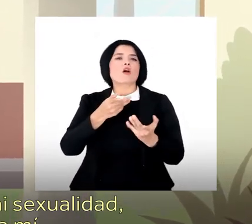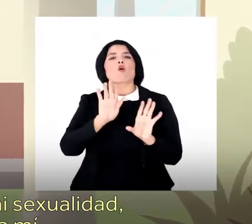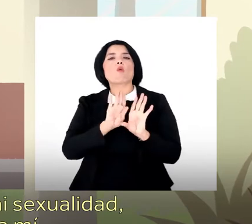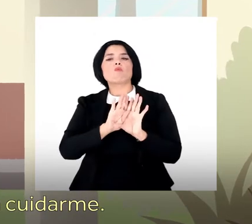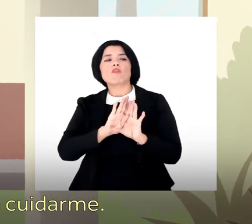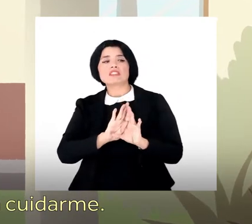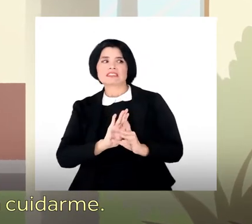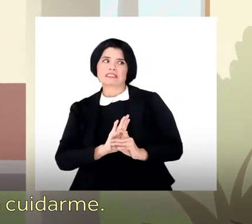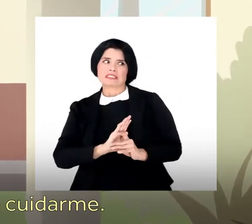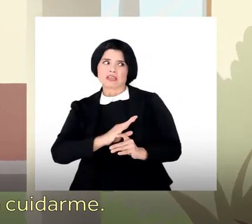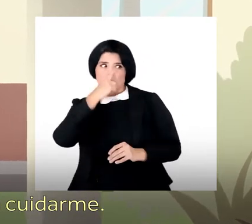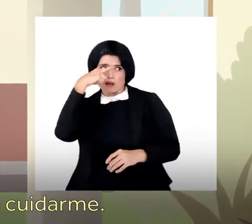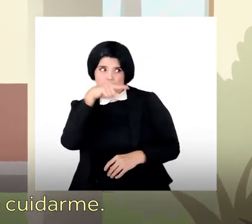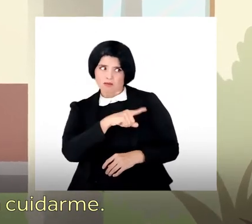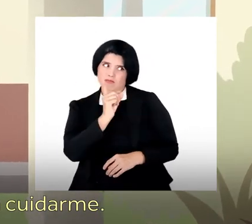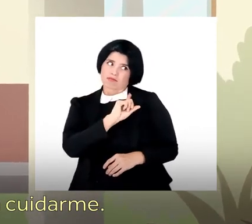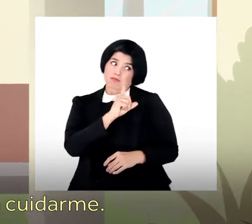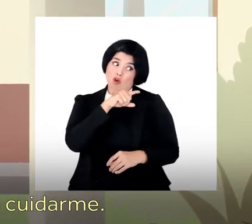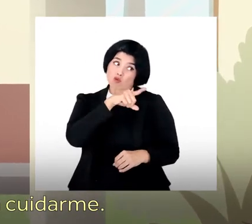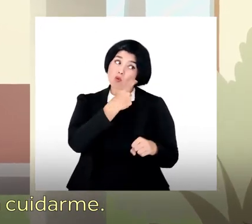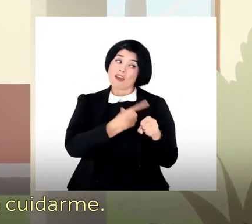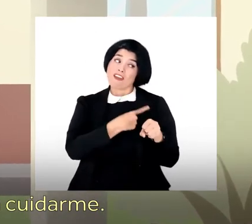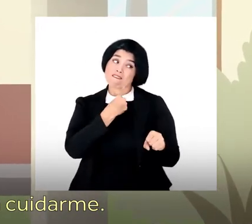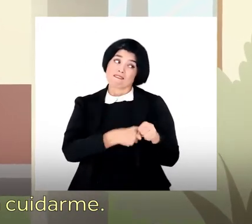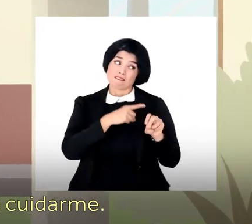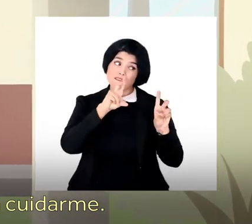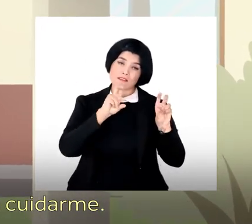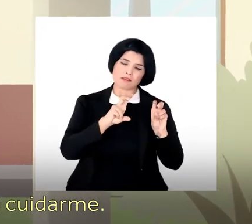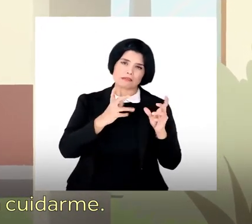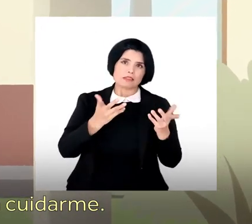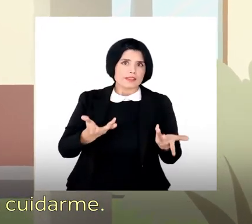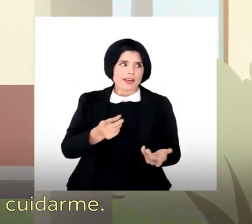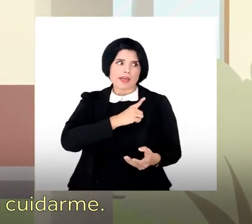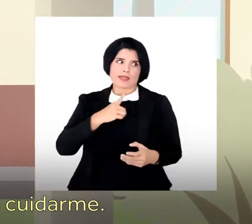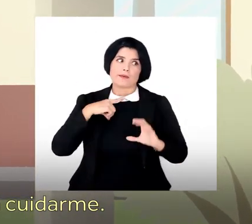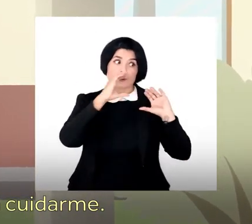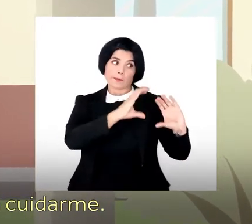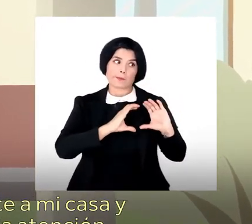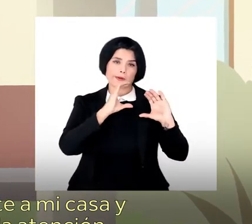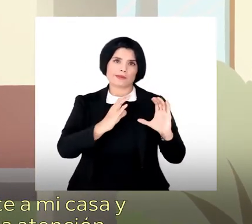para mí, ya que yo estaba enferma y debía cuidarme.